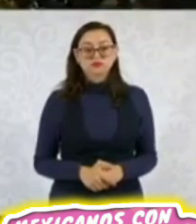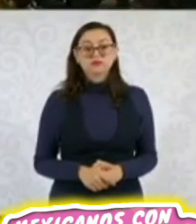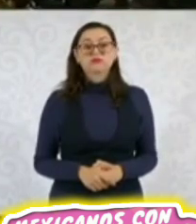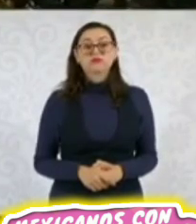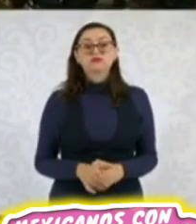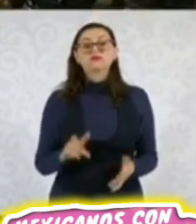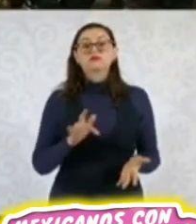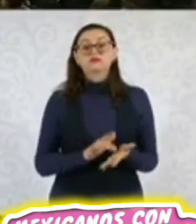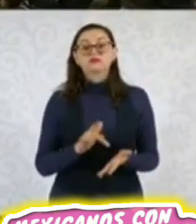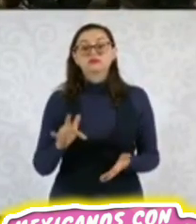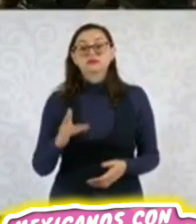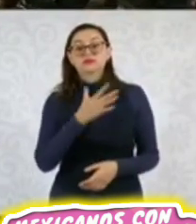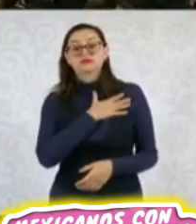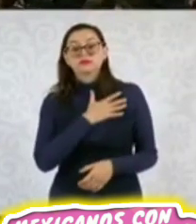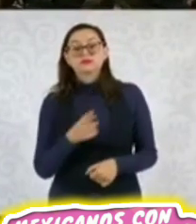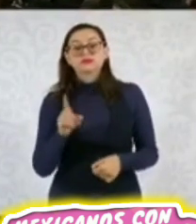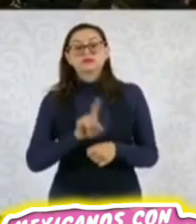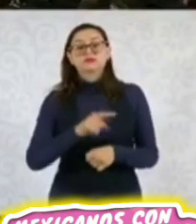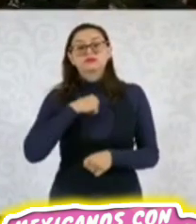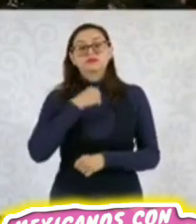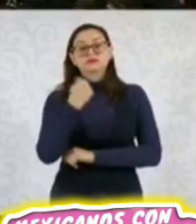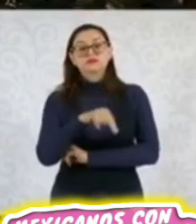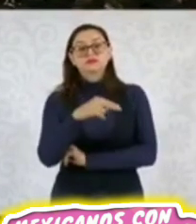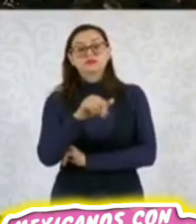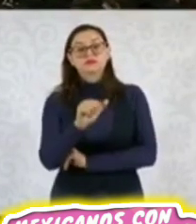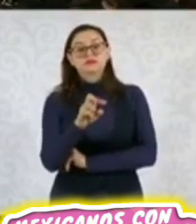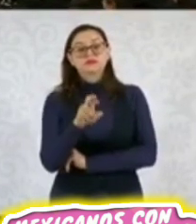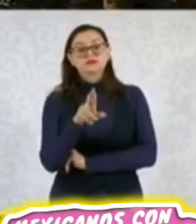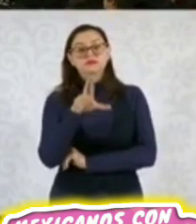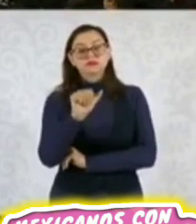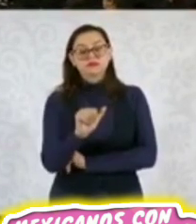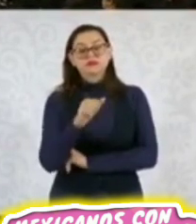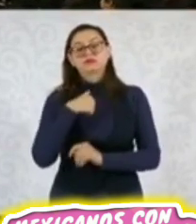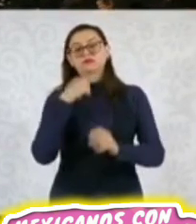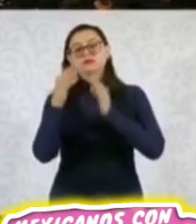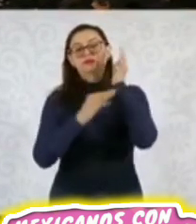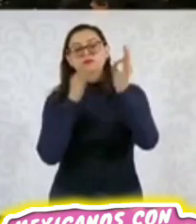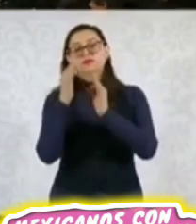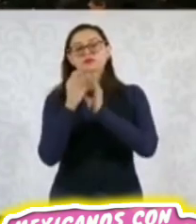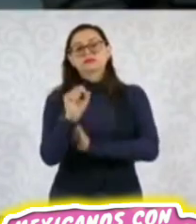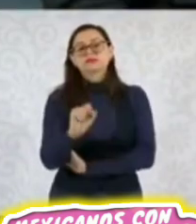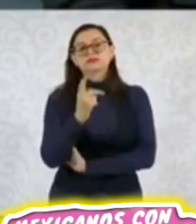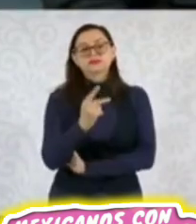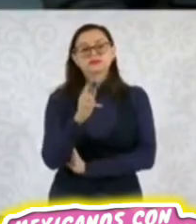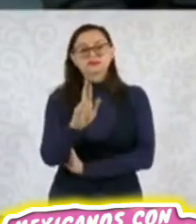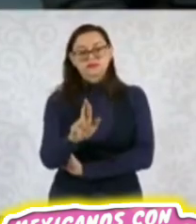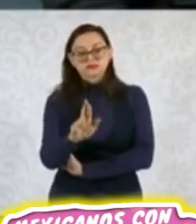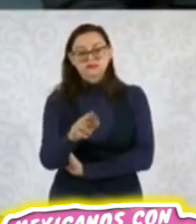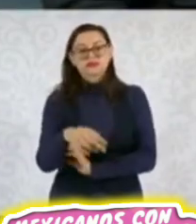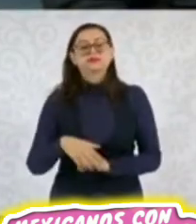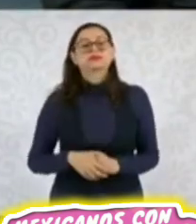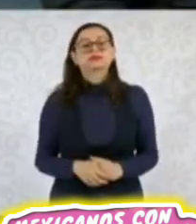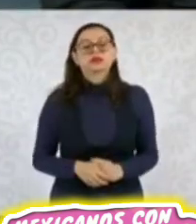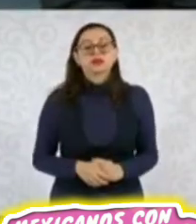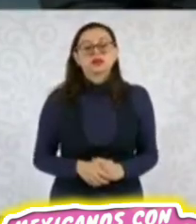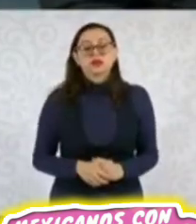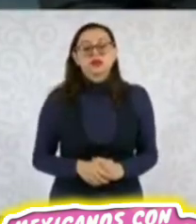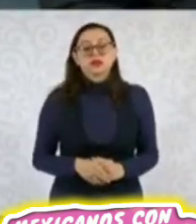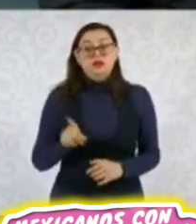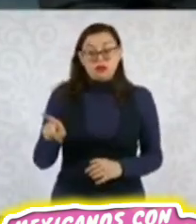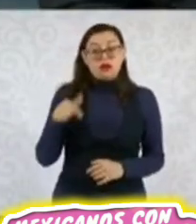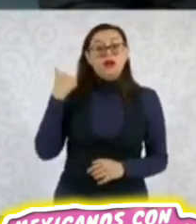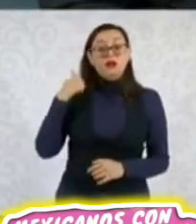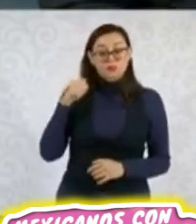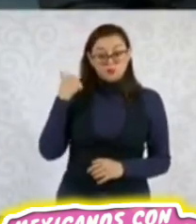Gracias. Buenos días. Aurora Castillejos, reportera de Canal 14 SPR. Doctora, preguntarle precisamente en torno al tema de